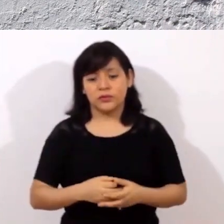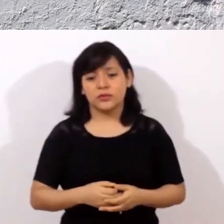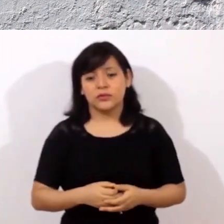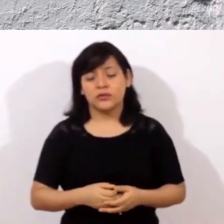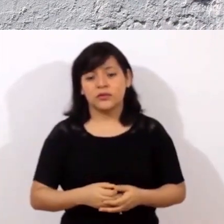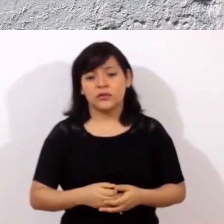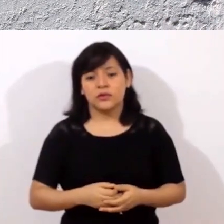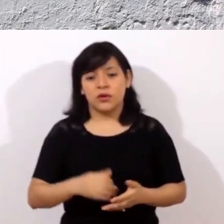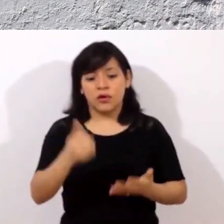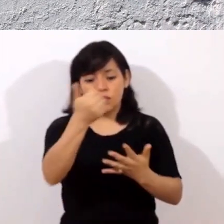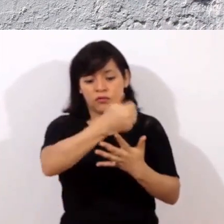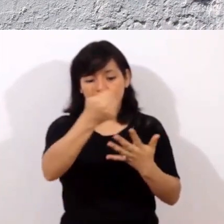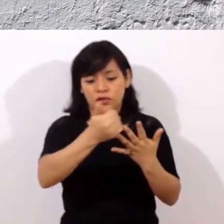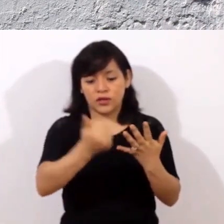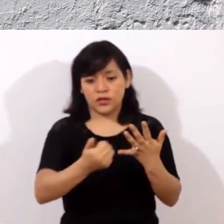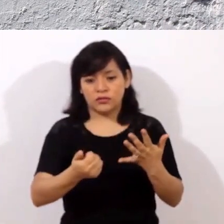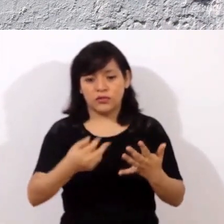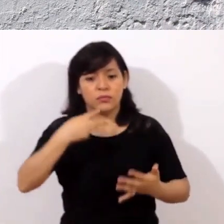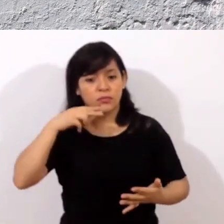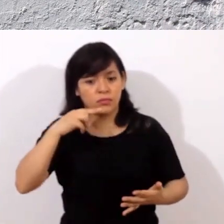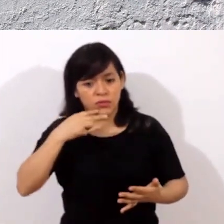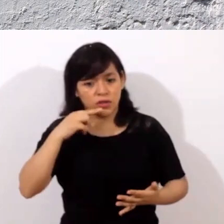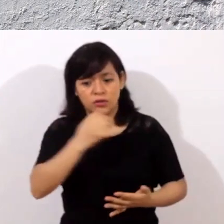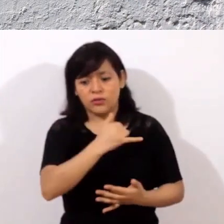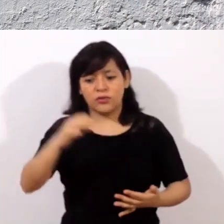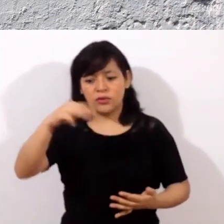Fornicación, vino y mosto quitan el juicio. Y es que es así.